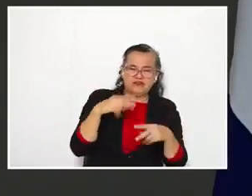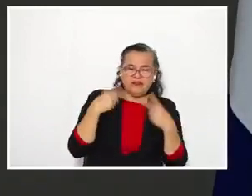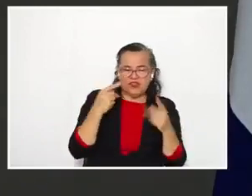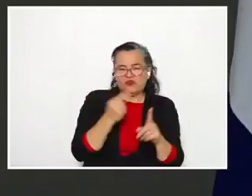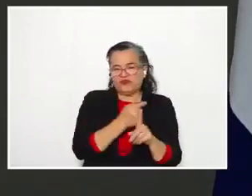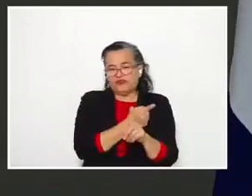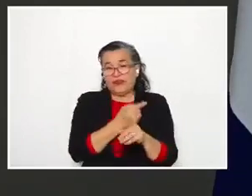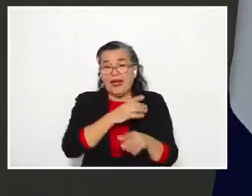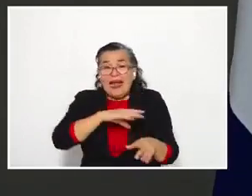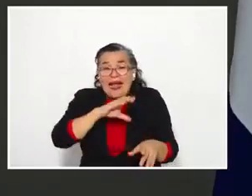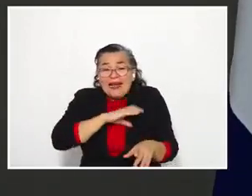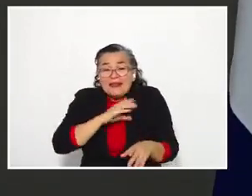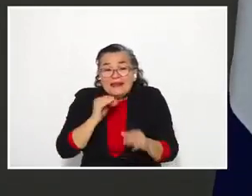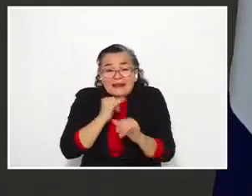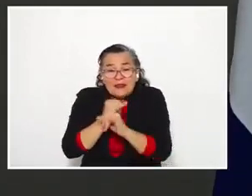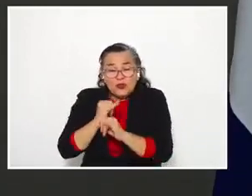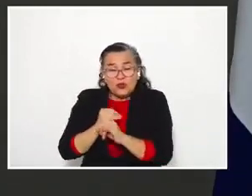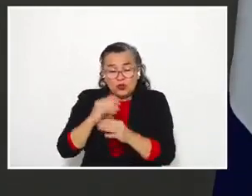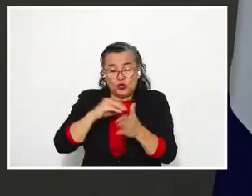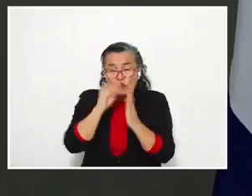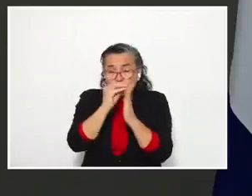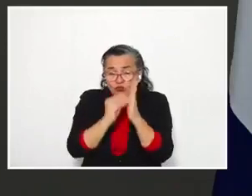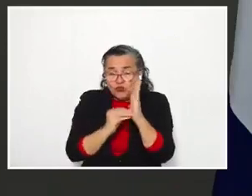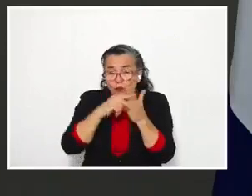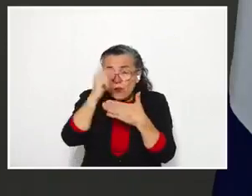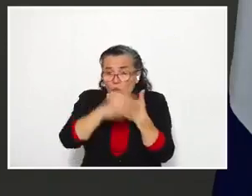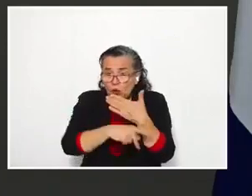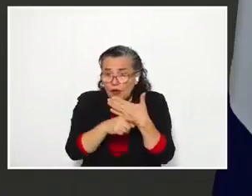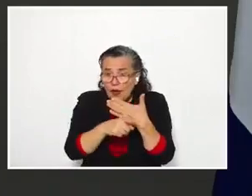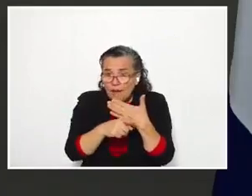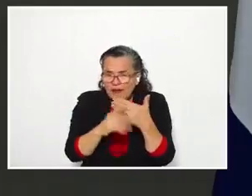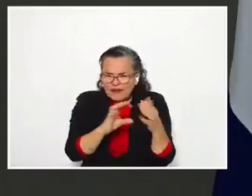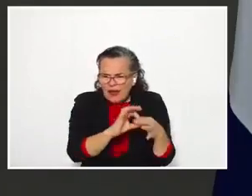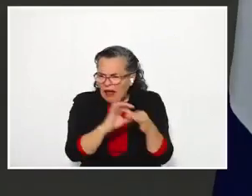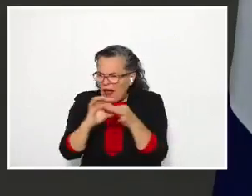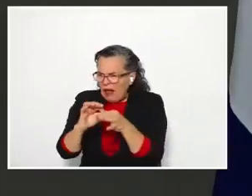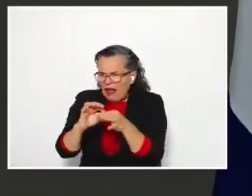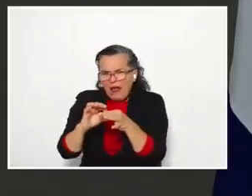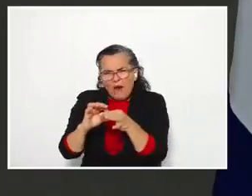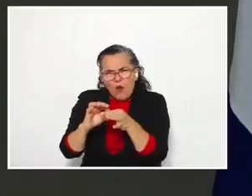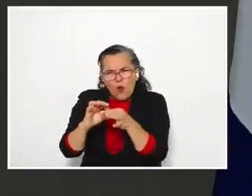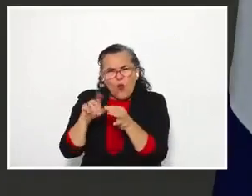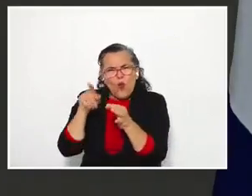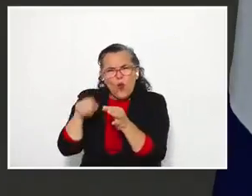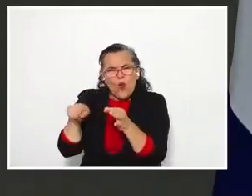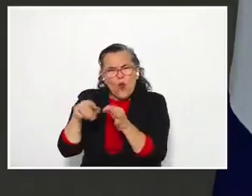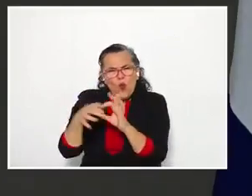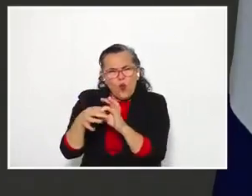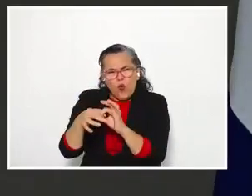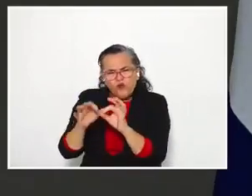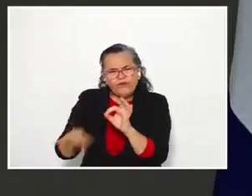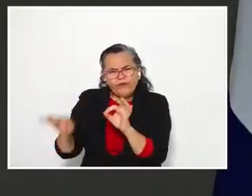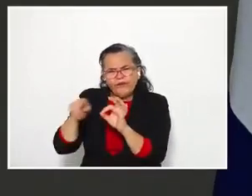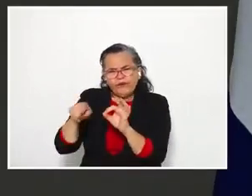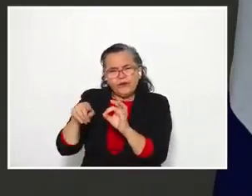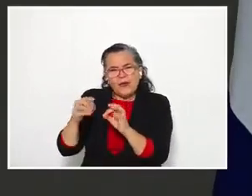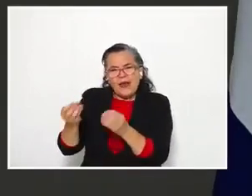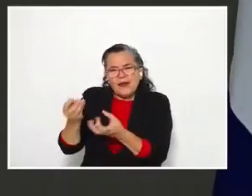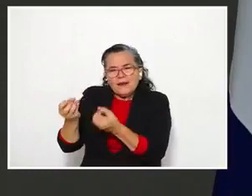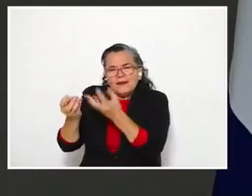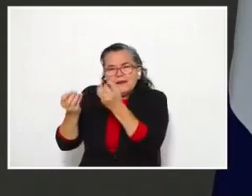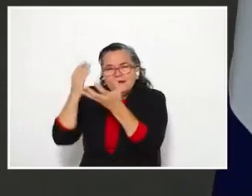la calidad de las instituciones y programas universitarios está ligado fundamentalmente a la creación de